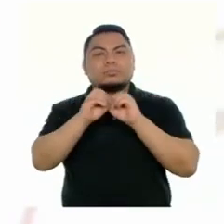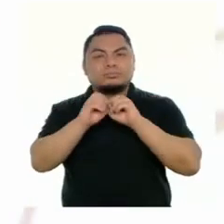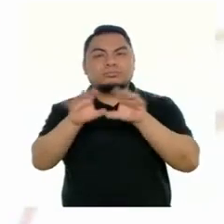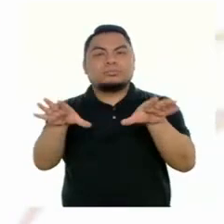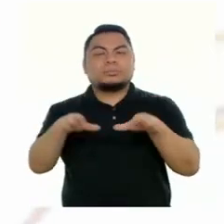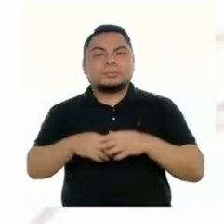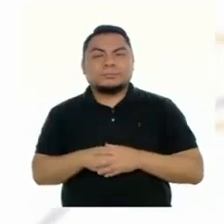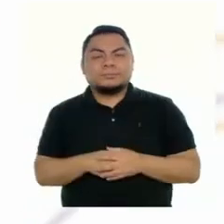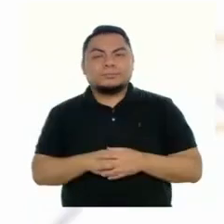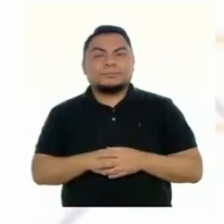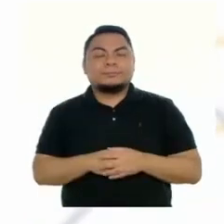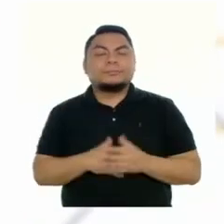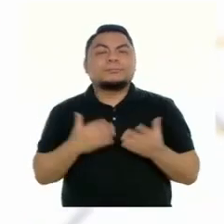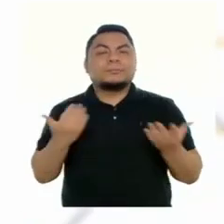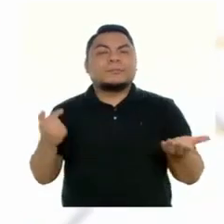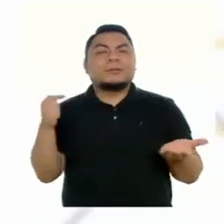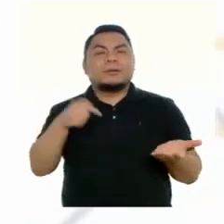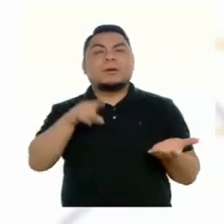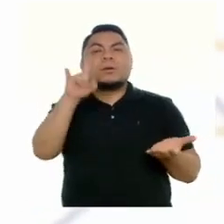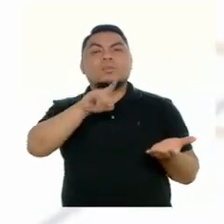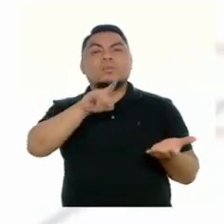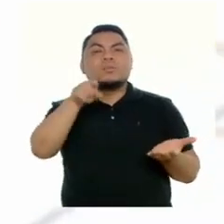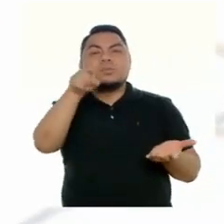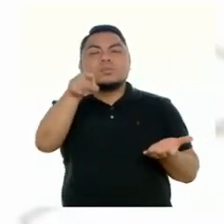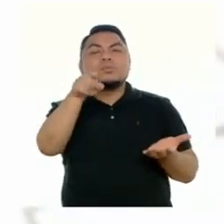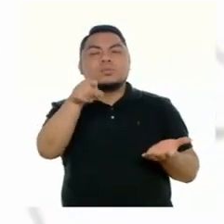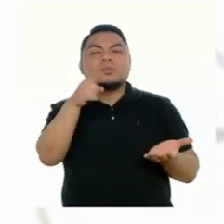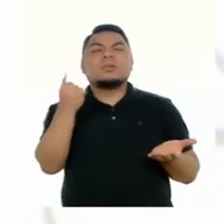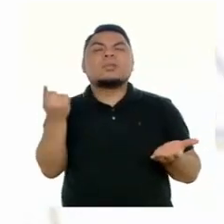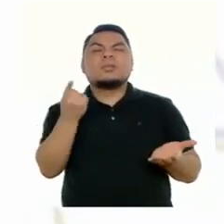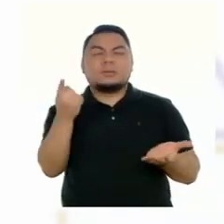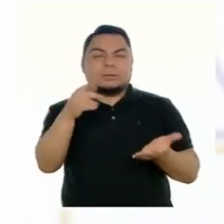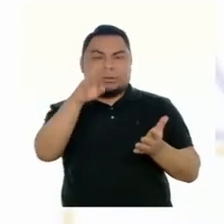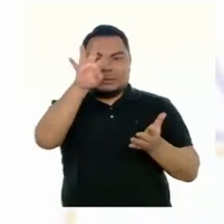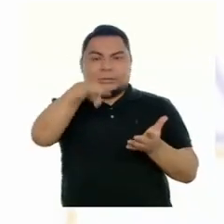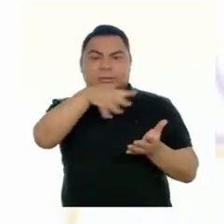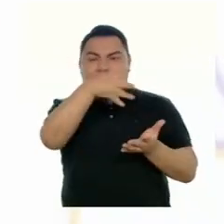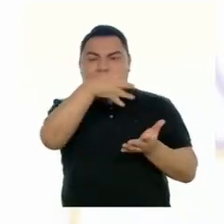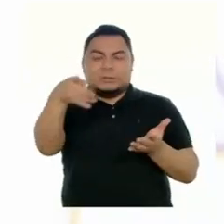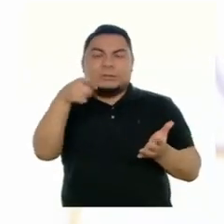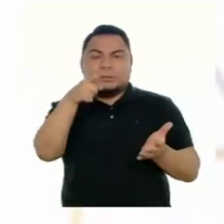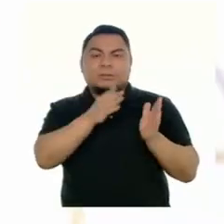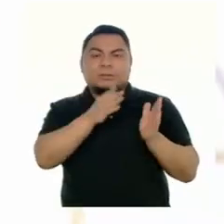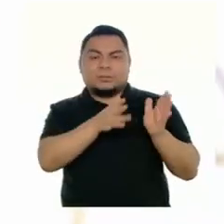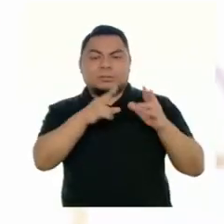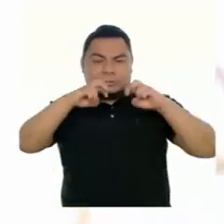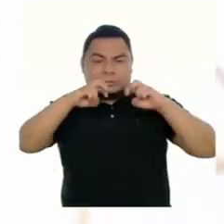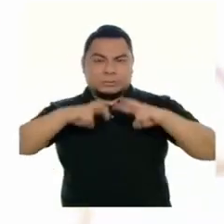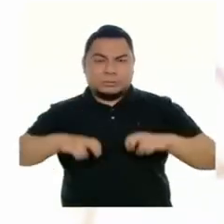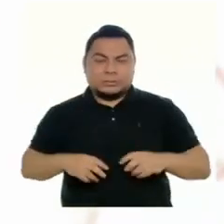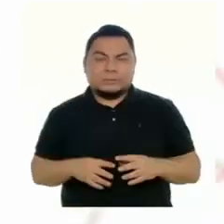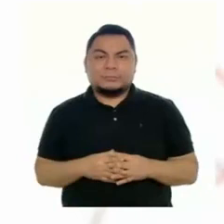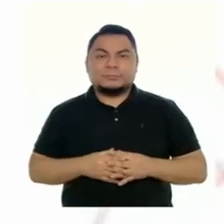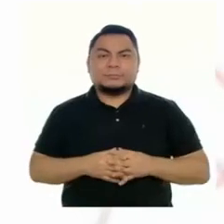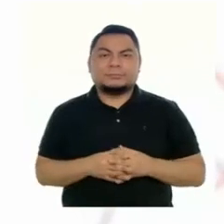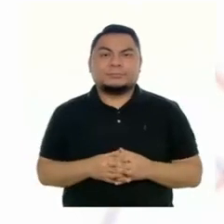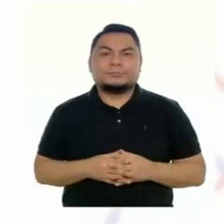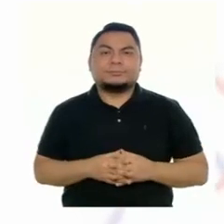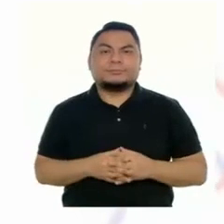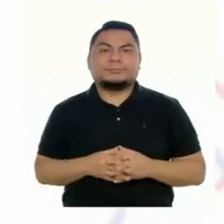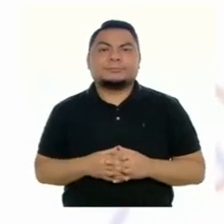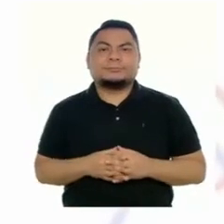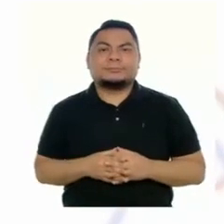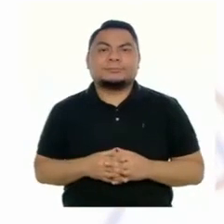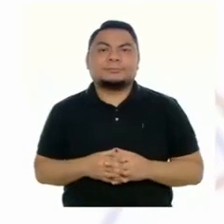comunicativo. Para ello pueden usar la siguiente tabla para organizar su investigación.